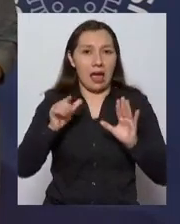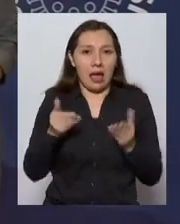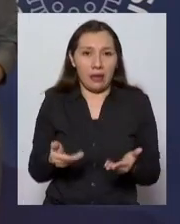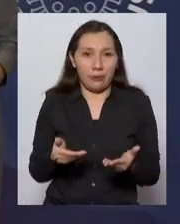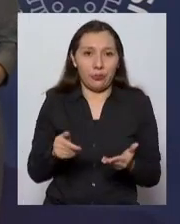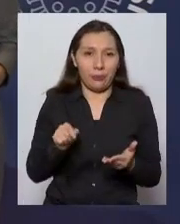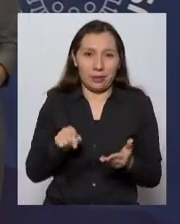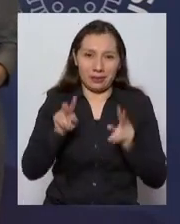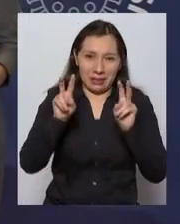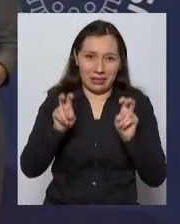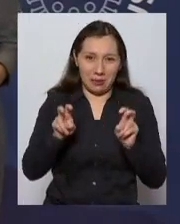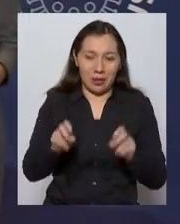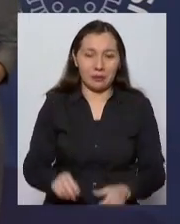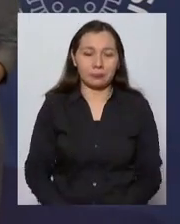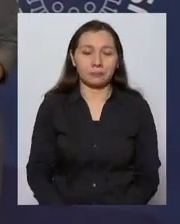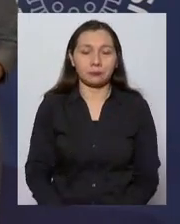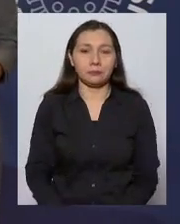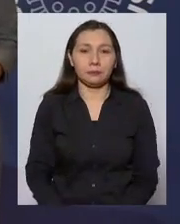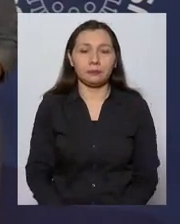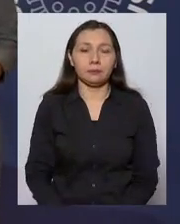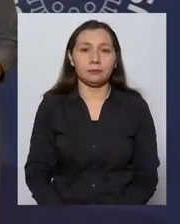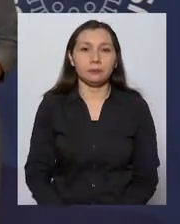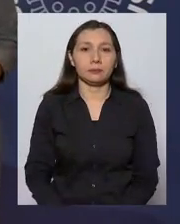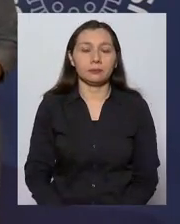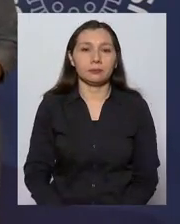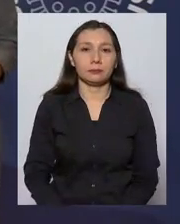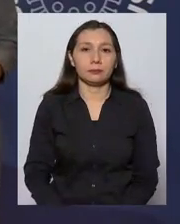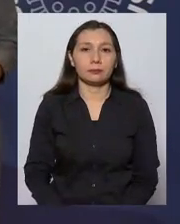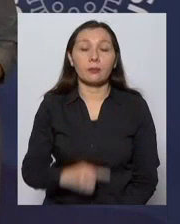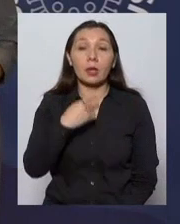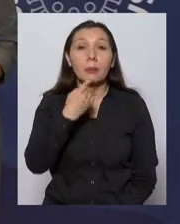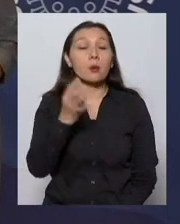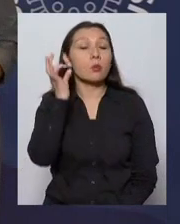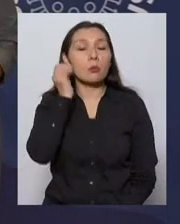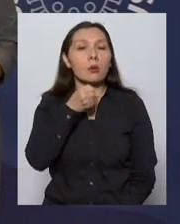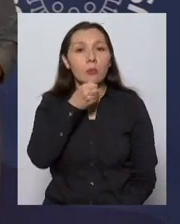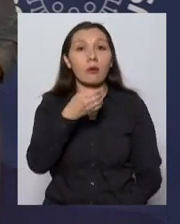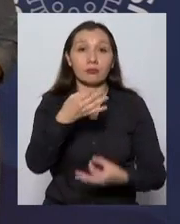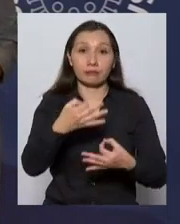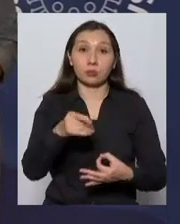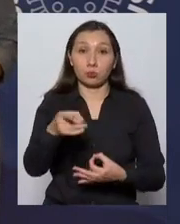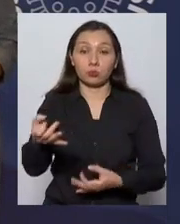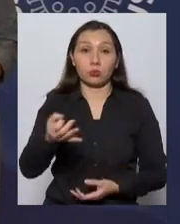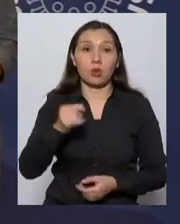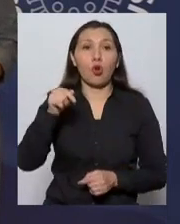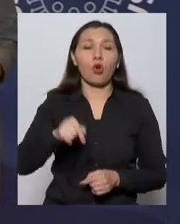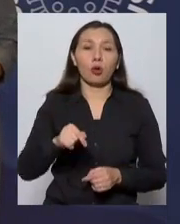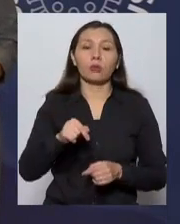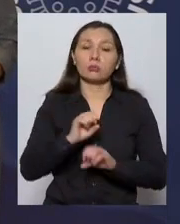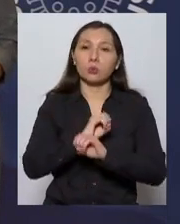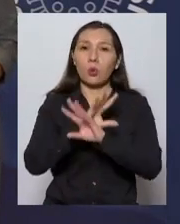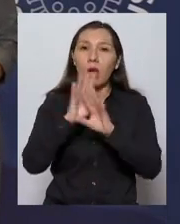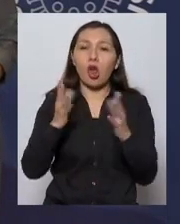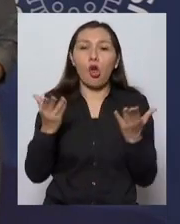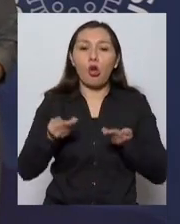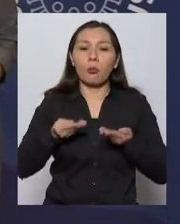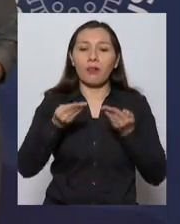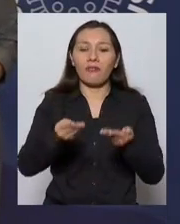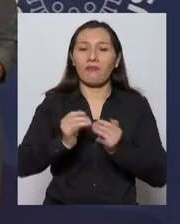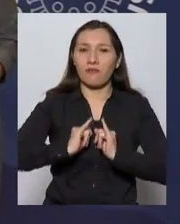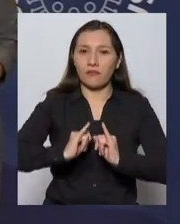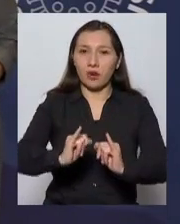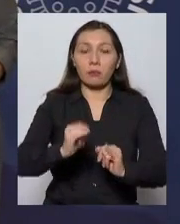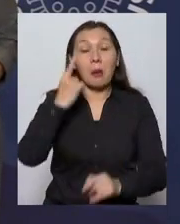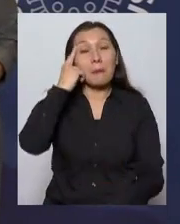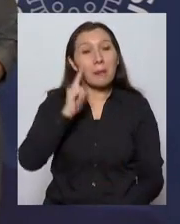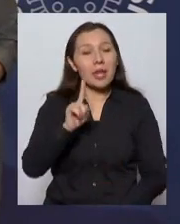claras en estos nuevos conceptos. Ministro, efectivamente, como usted señala, hoy queda muy claro cómo se va a entregar la información.